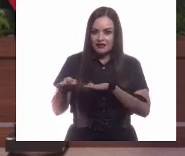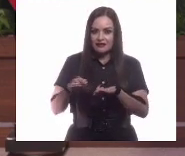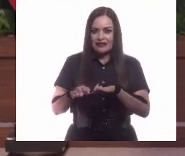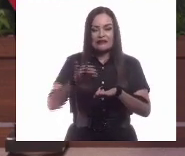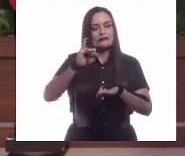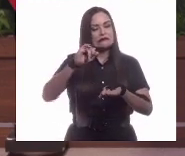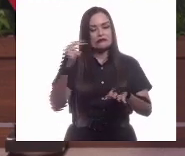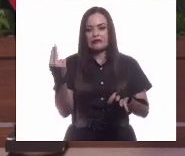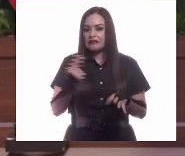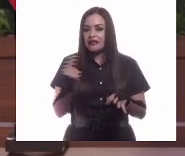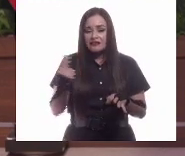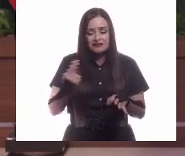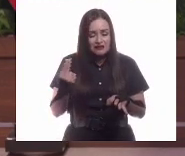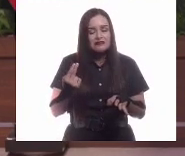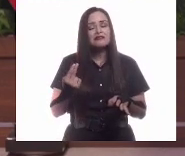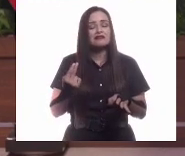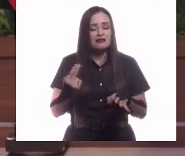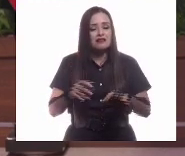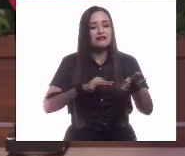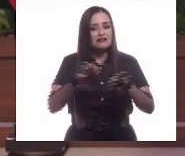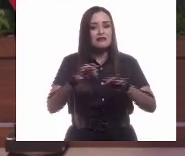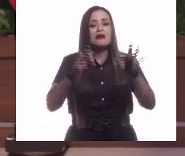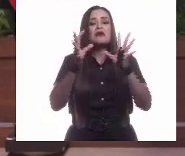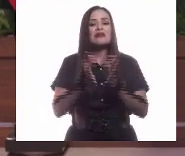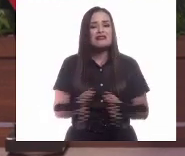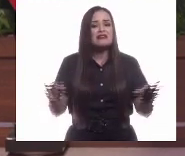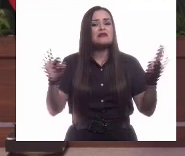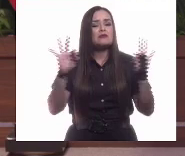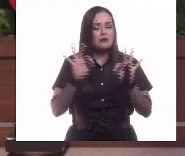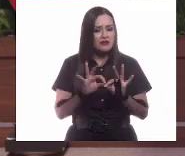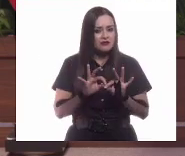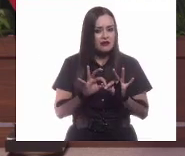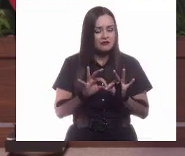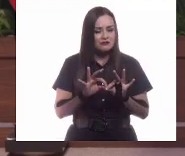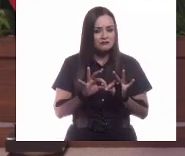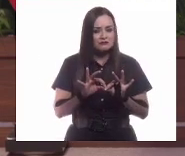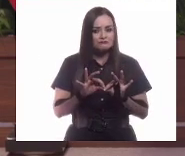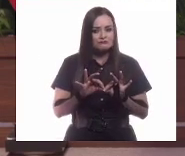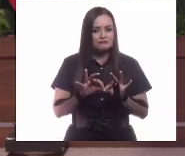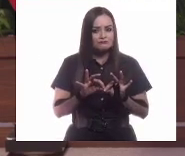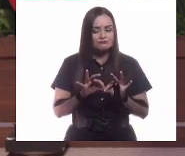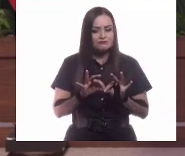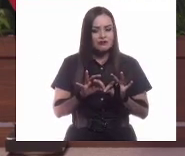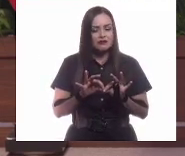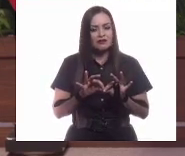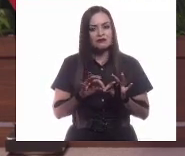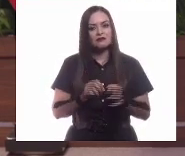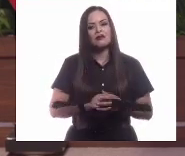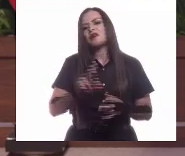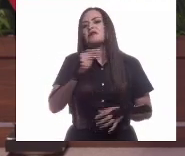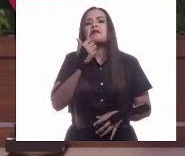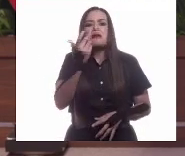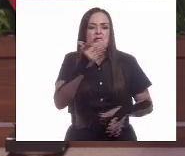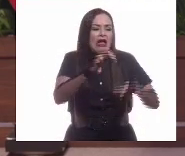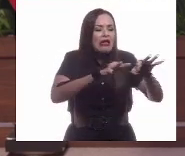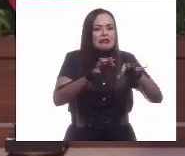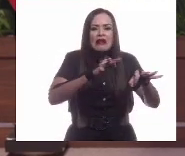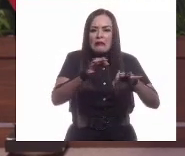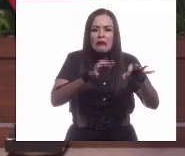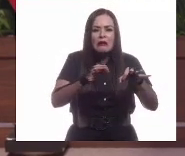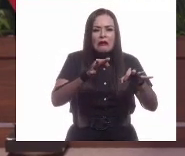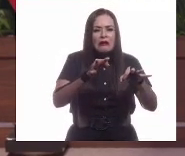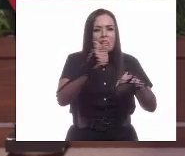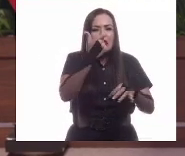necesaria, no es razón suficiente para generar prosperidad y bienestar. No queremos empleos precarios, queremos empleos